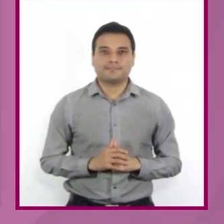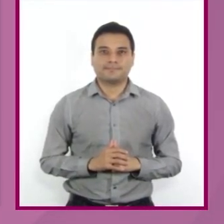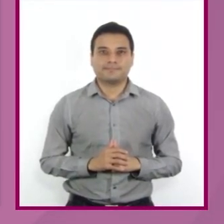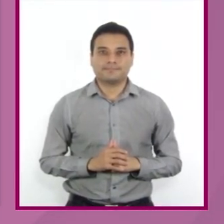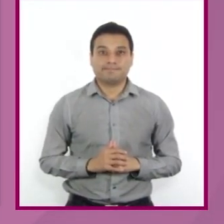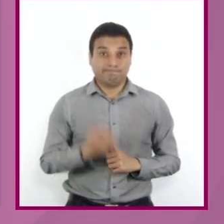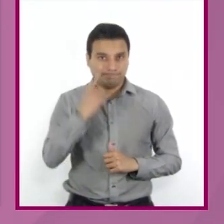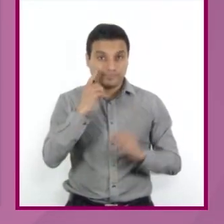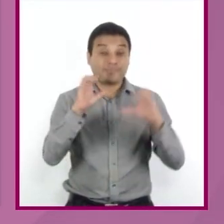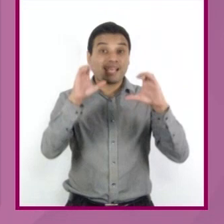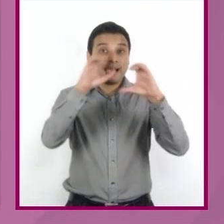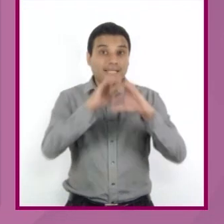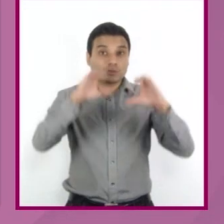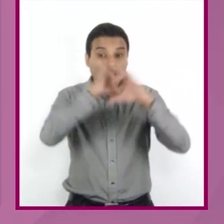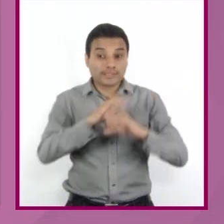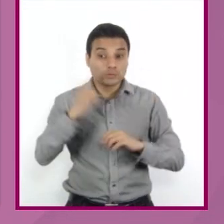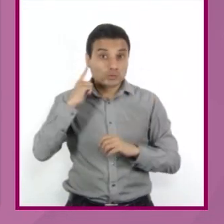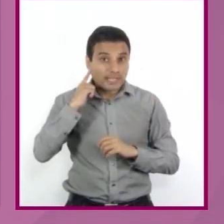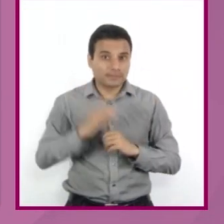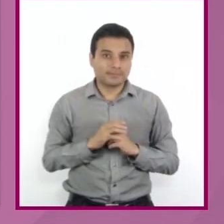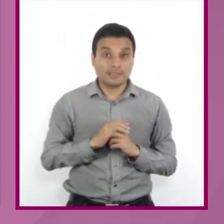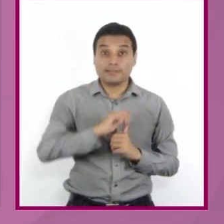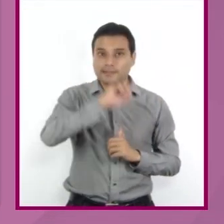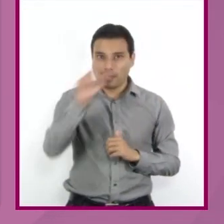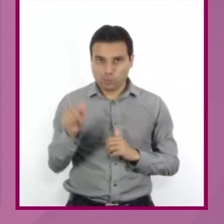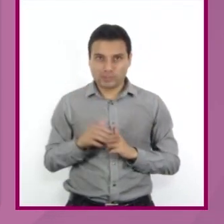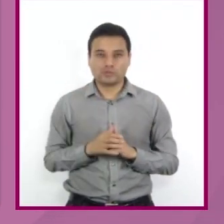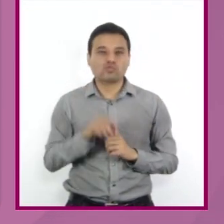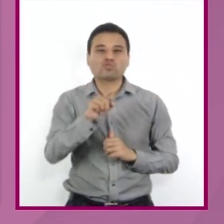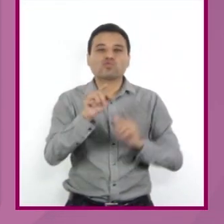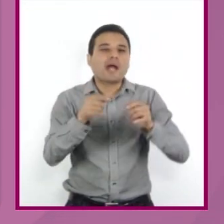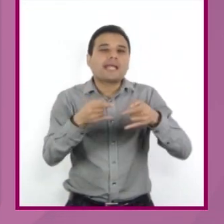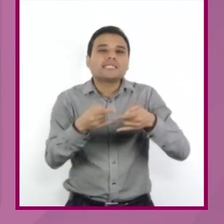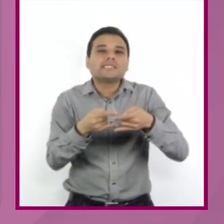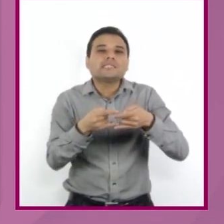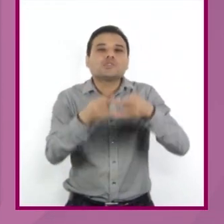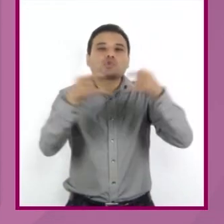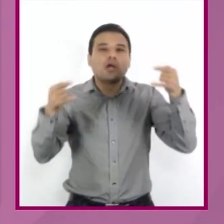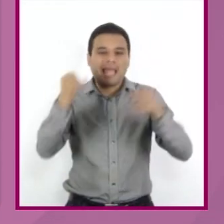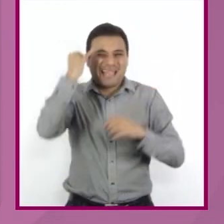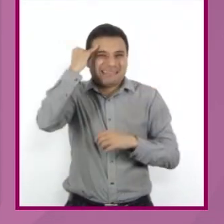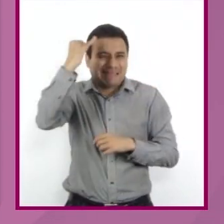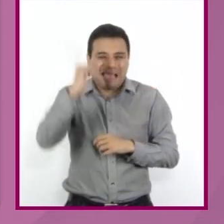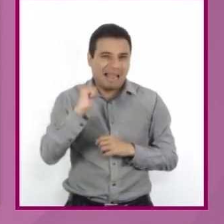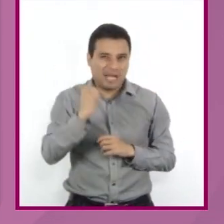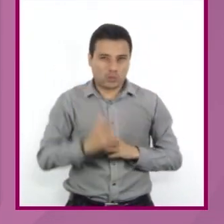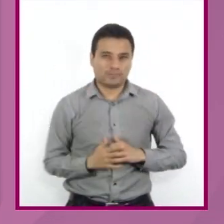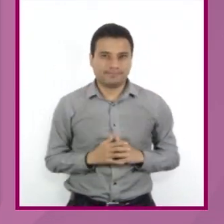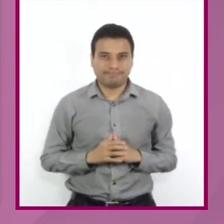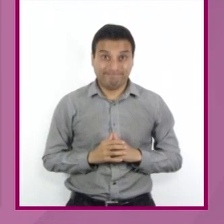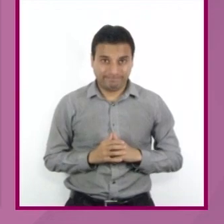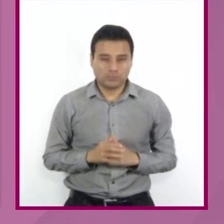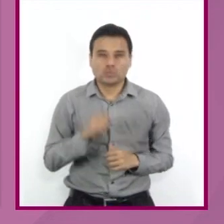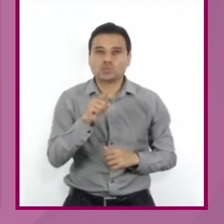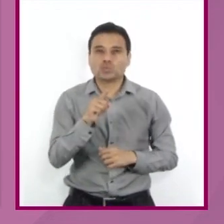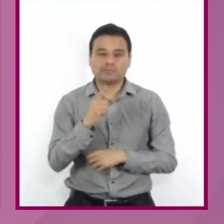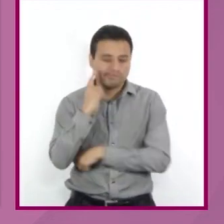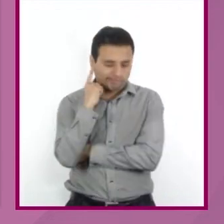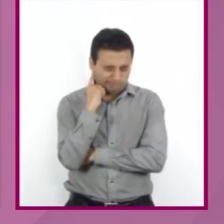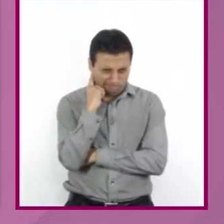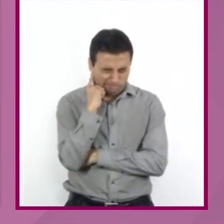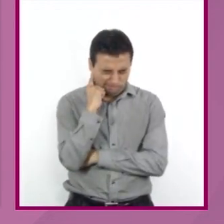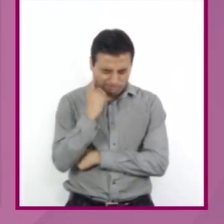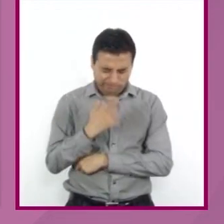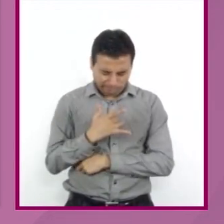Escuchen la melodía y con ella van a construir una escena a partir de una situación específica, dejándose llevar por el ritmo de